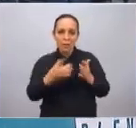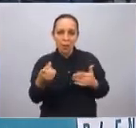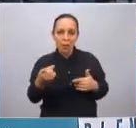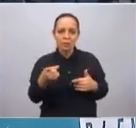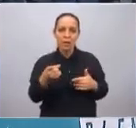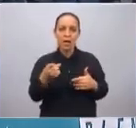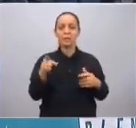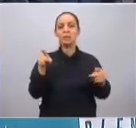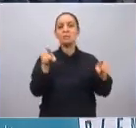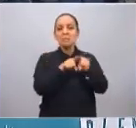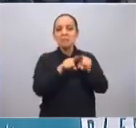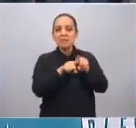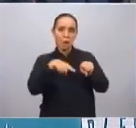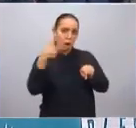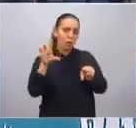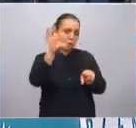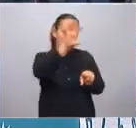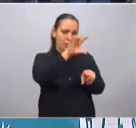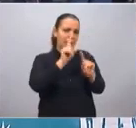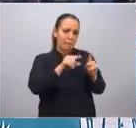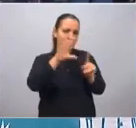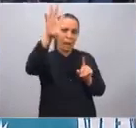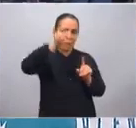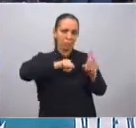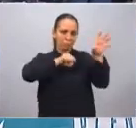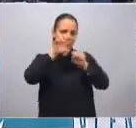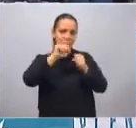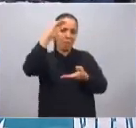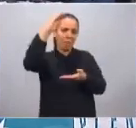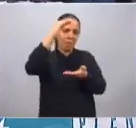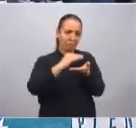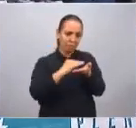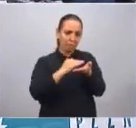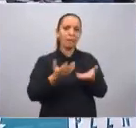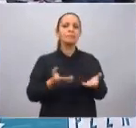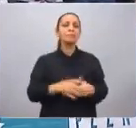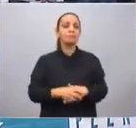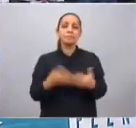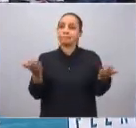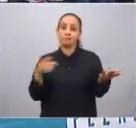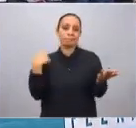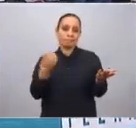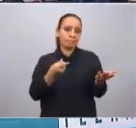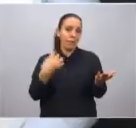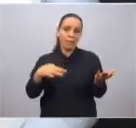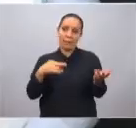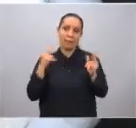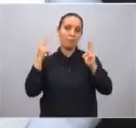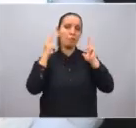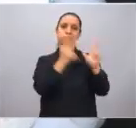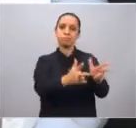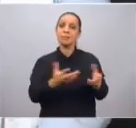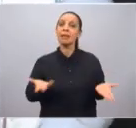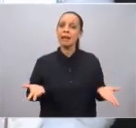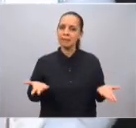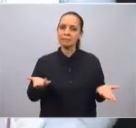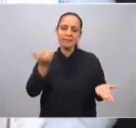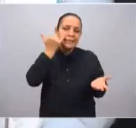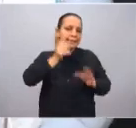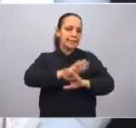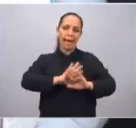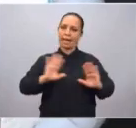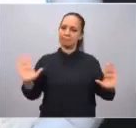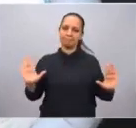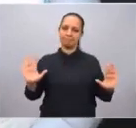le sacaron a las demás provincias argentinas, no queda otra que decir que ya hemos agotado